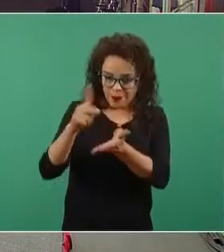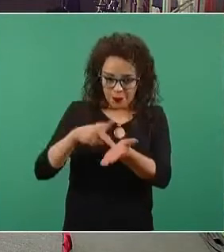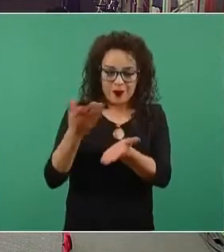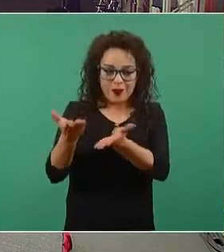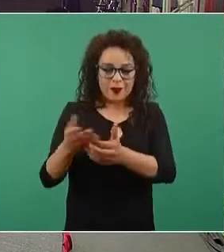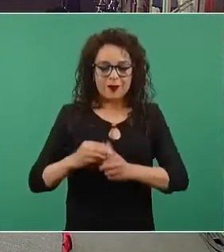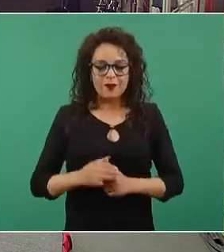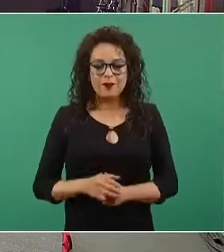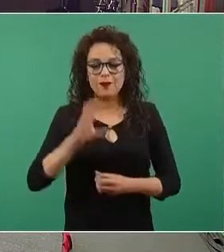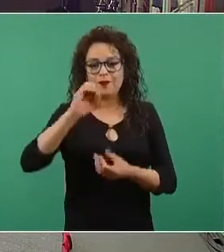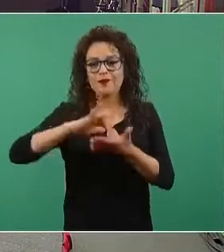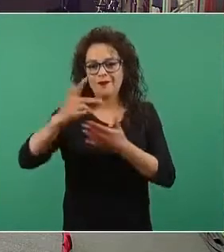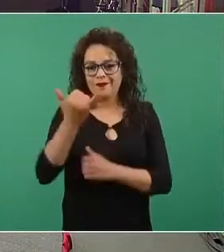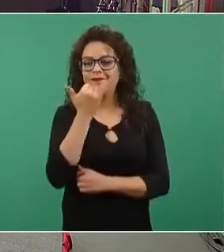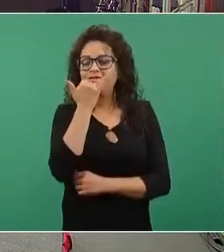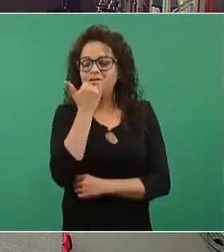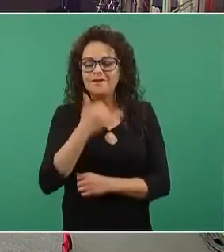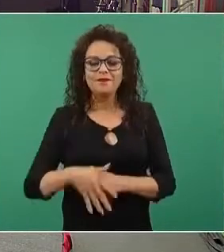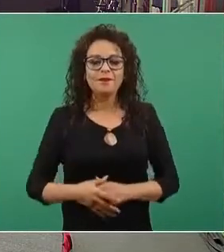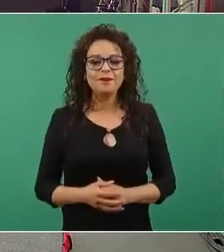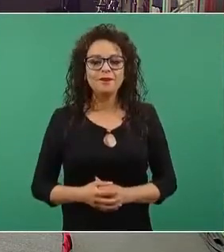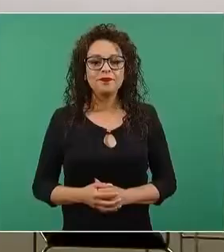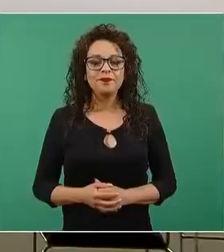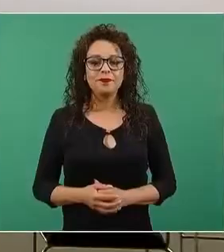Gracias, perdón.